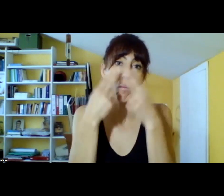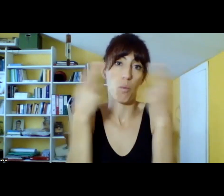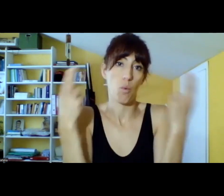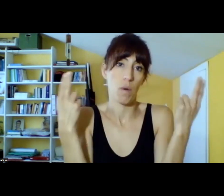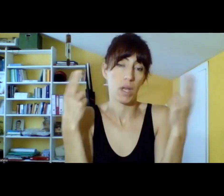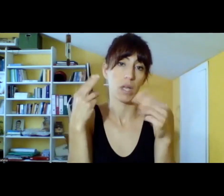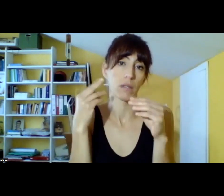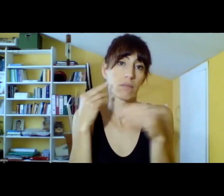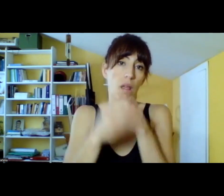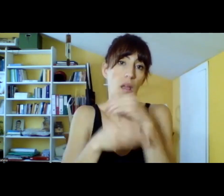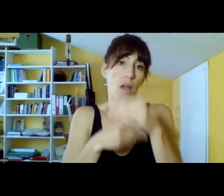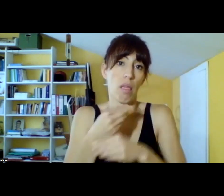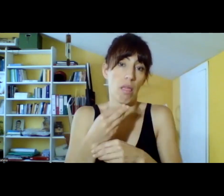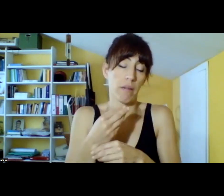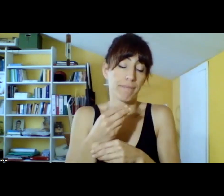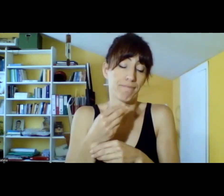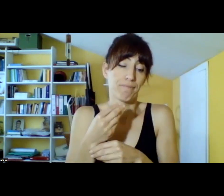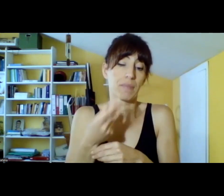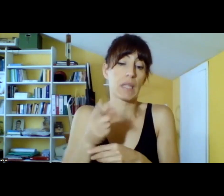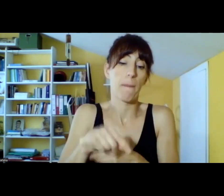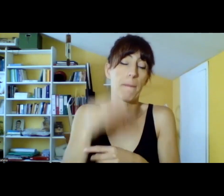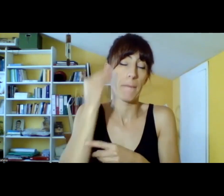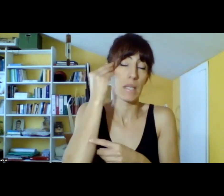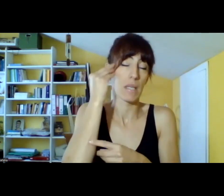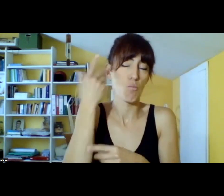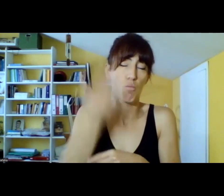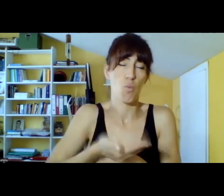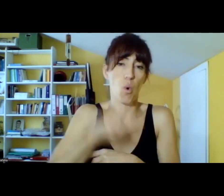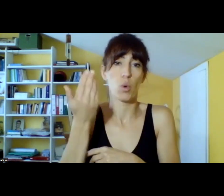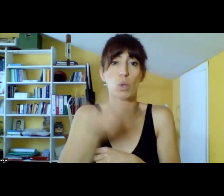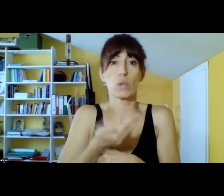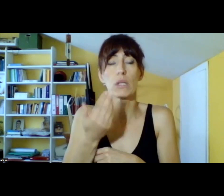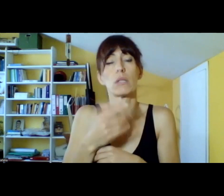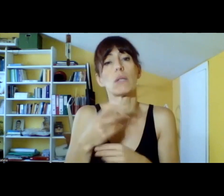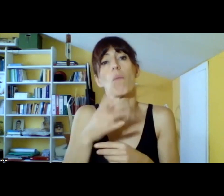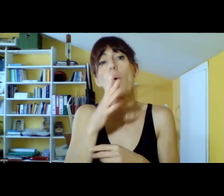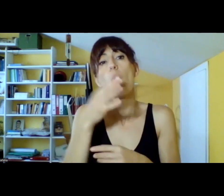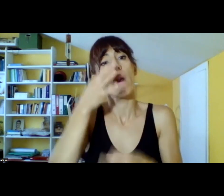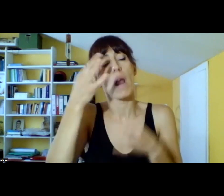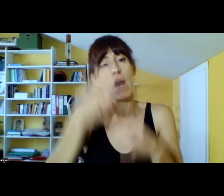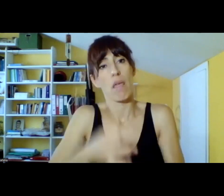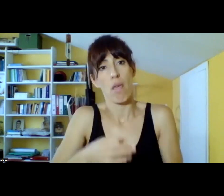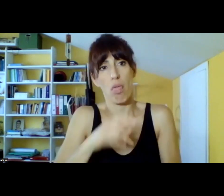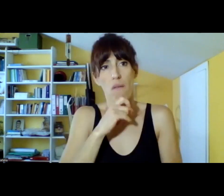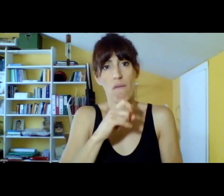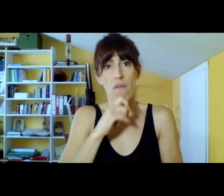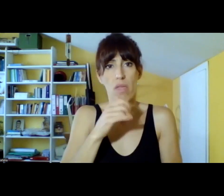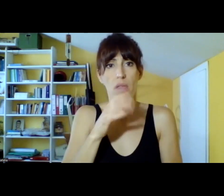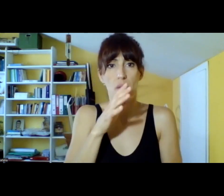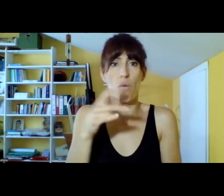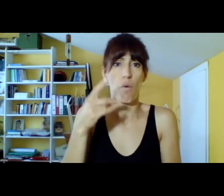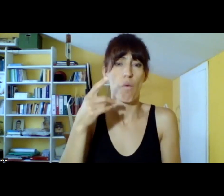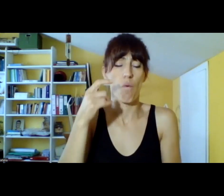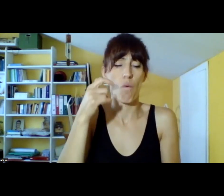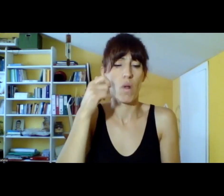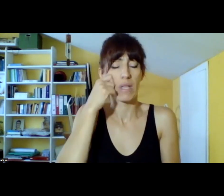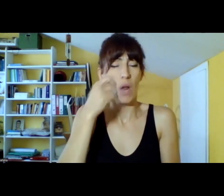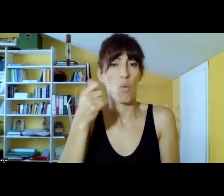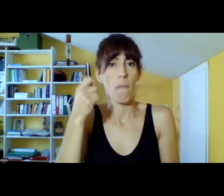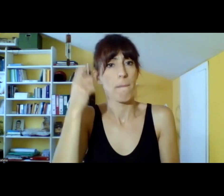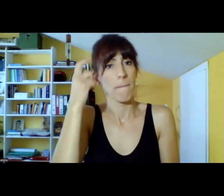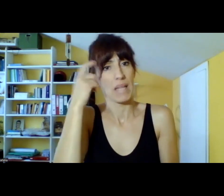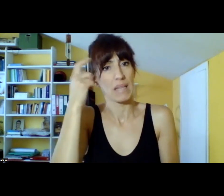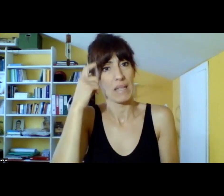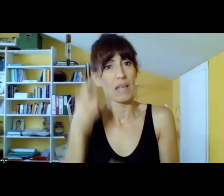Consideramos en este caso muy importante para abordar una realidad compleja como es la salud mental, tener un